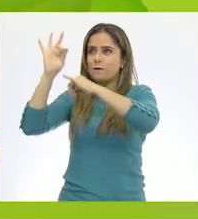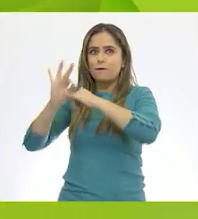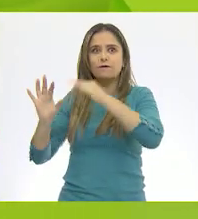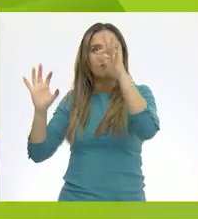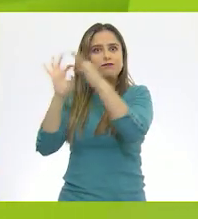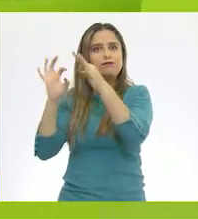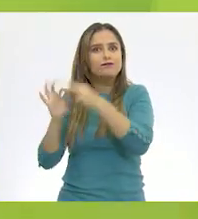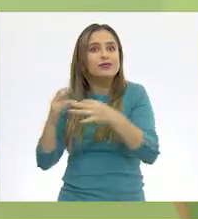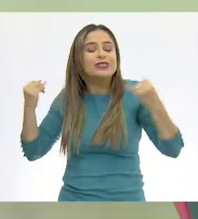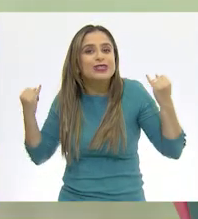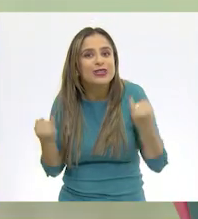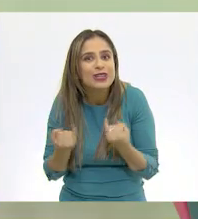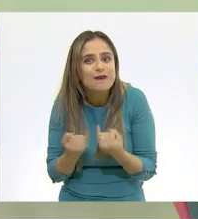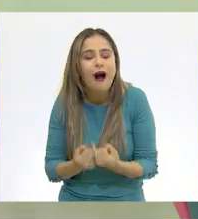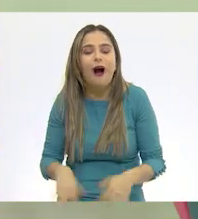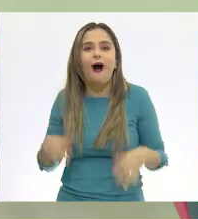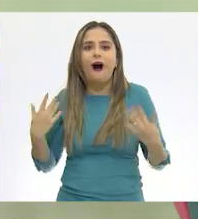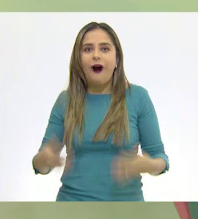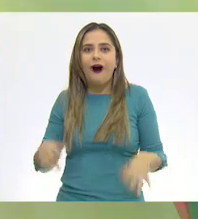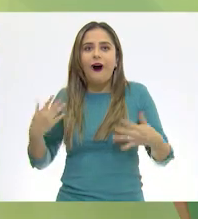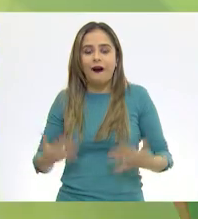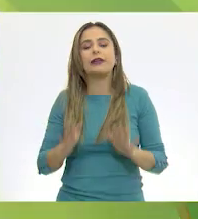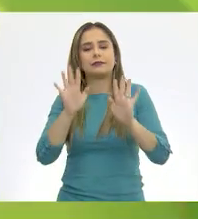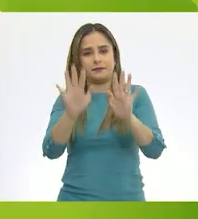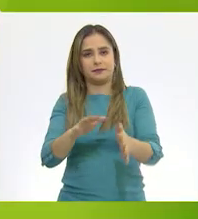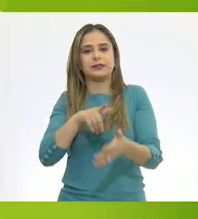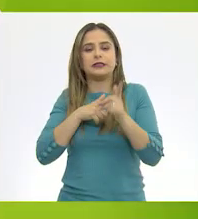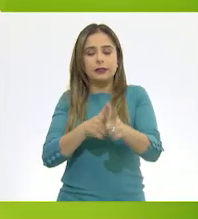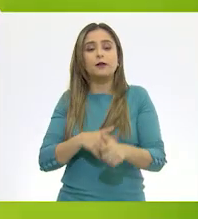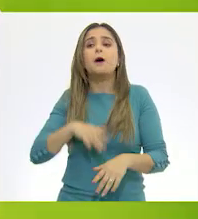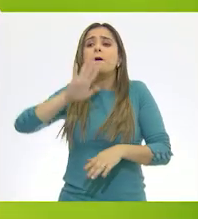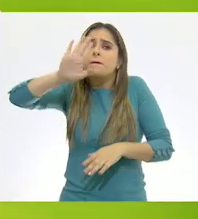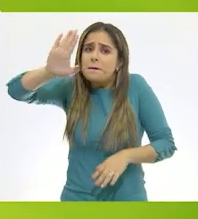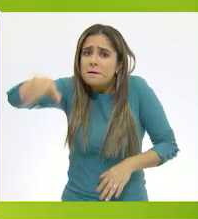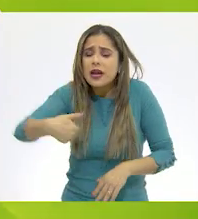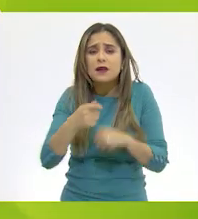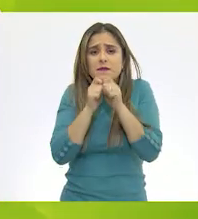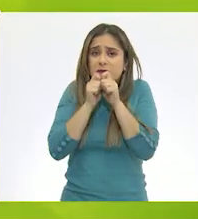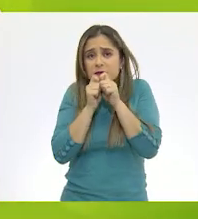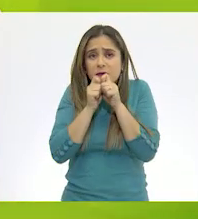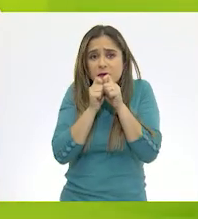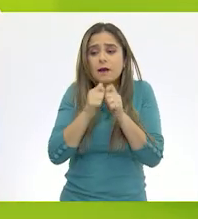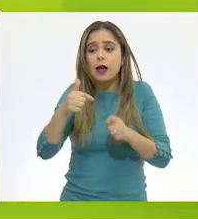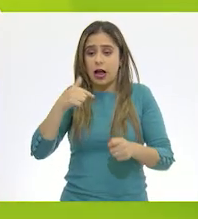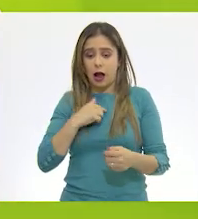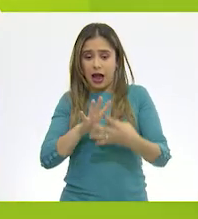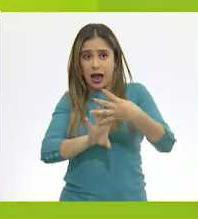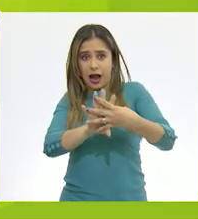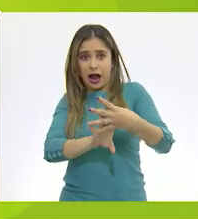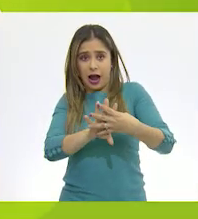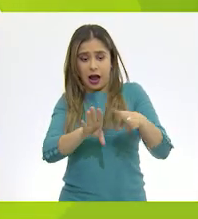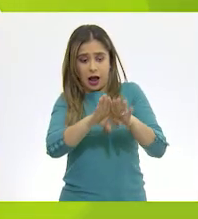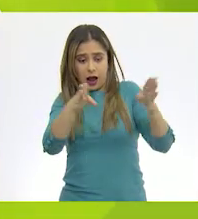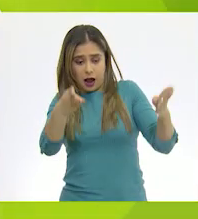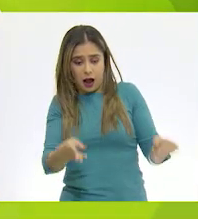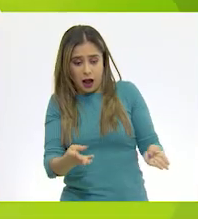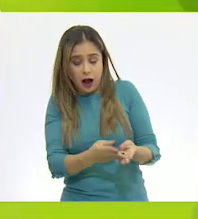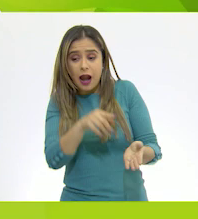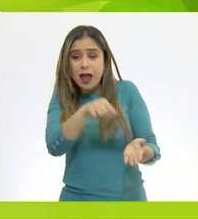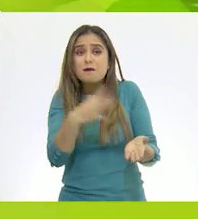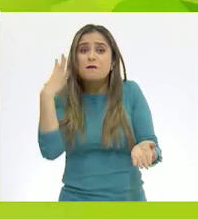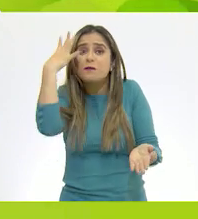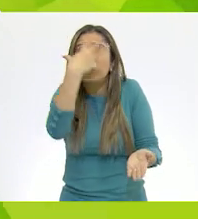¡Oh! Lo sigo leyendo. Ven, ardillita. Tengo una jaula que es muy